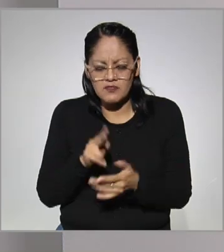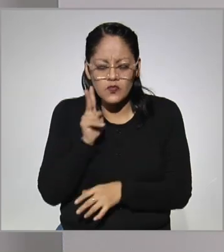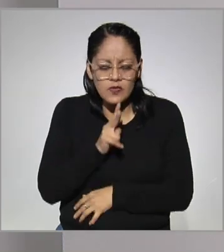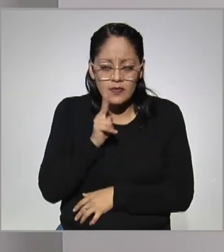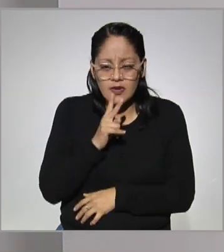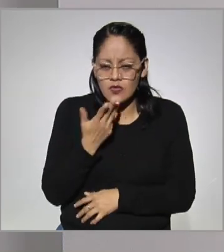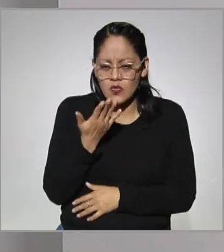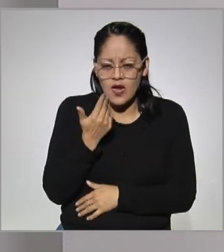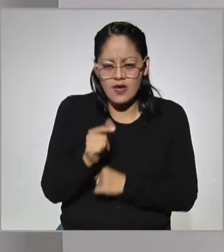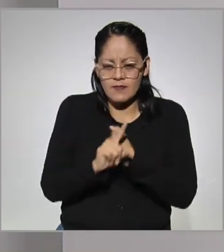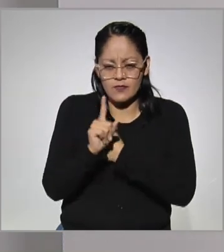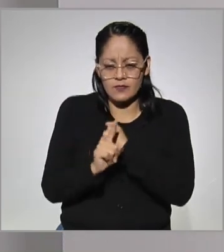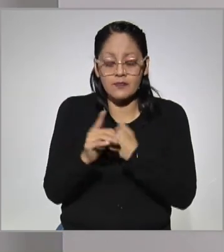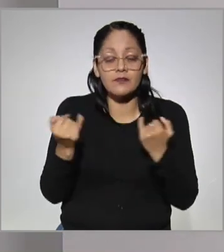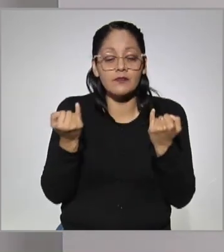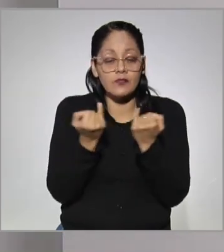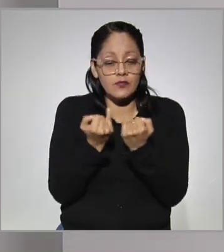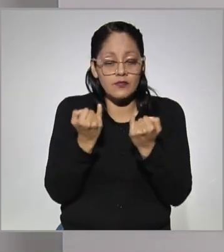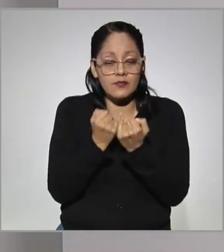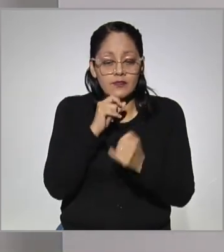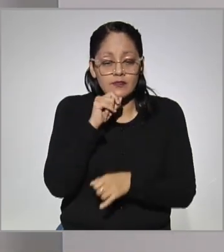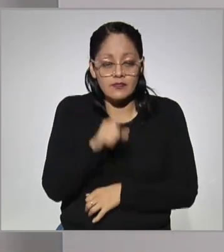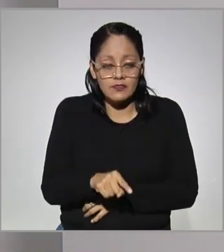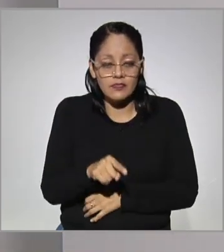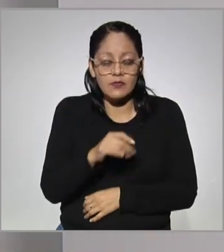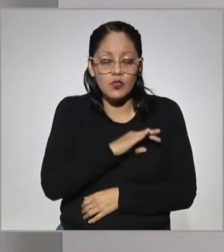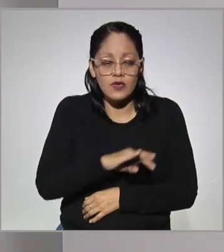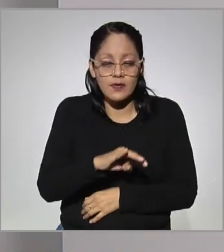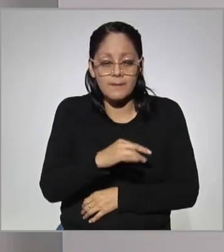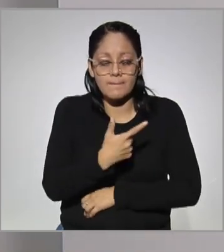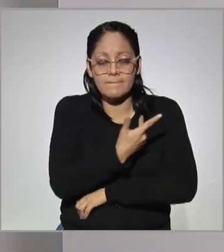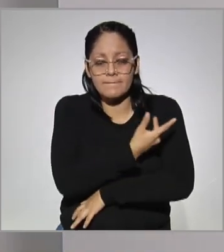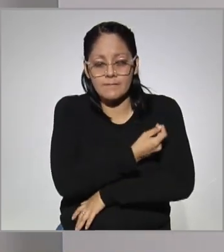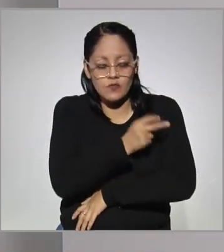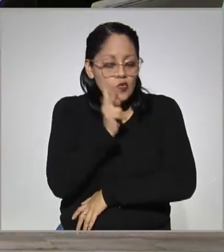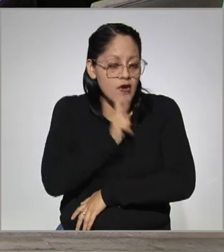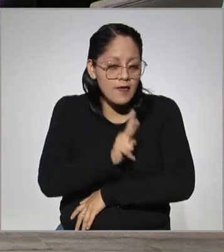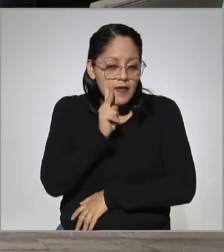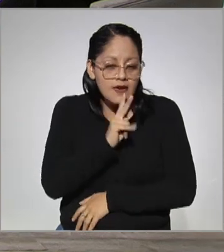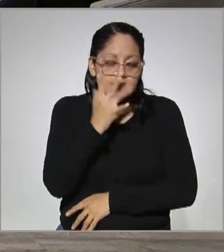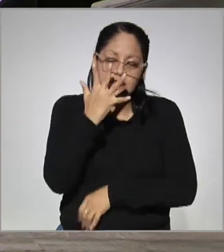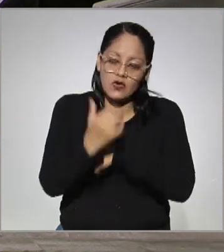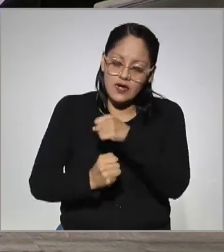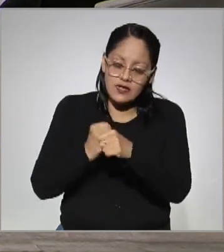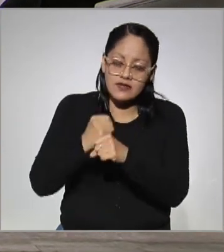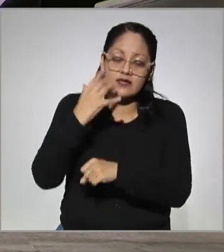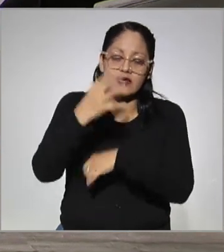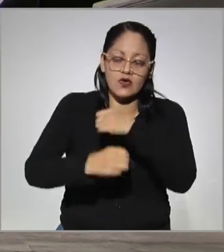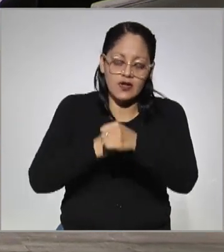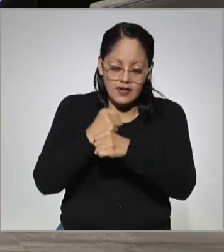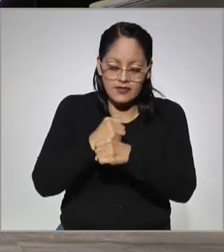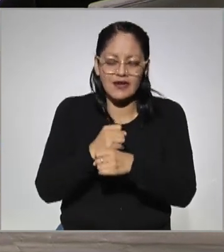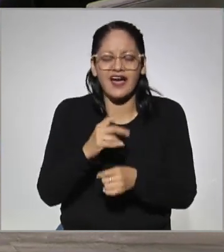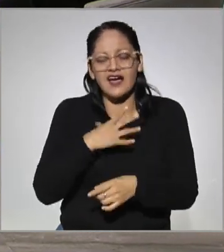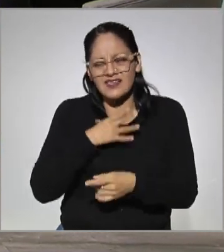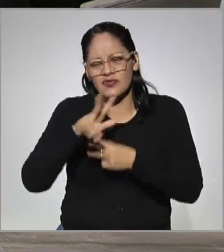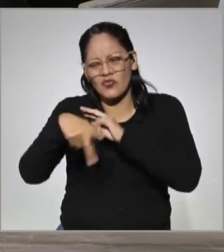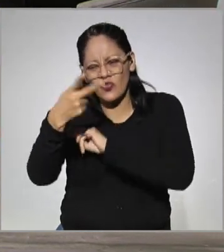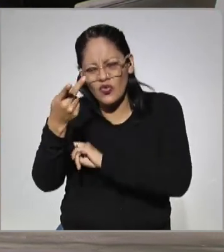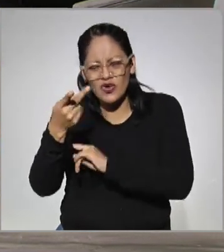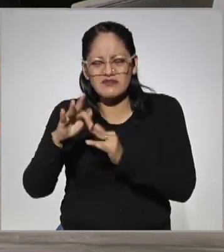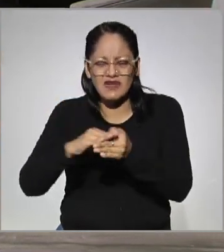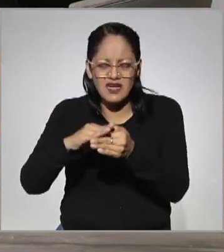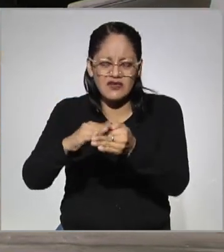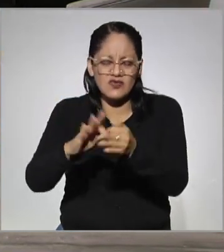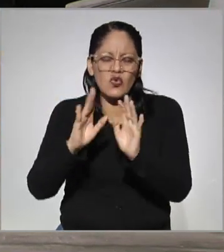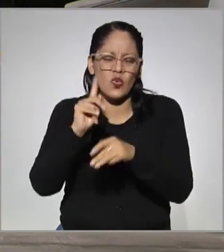tipo de alteración, incluso nos la podemos hacer hasta cada 5 años, ¿no? Porque de repente es, ay, tengo que estar yendo, ¿no? Cada vez, o